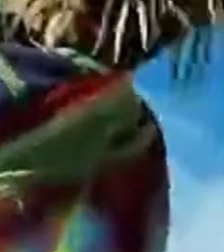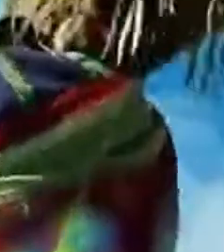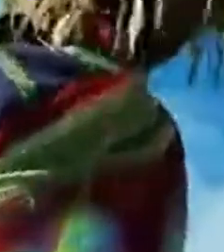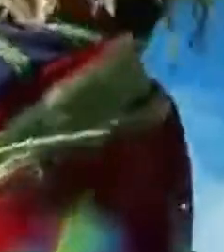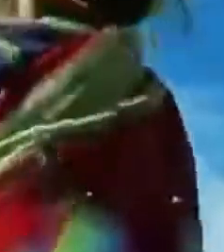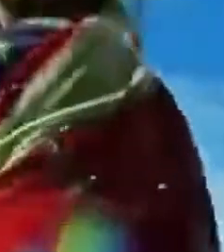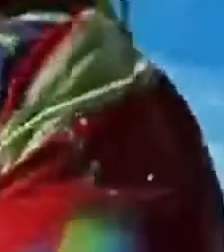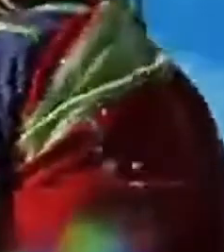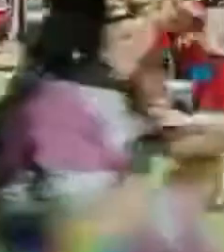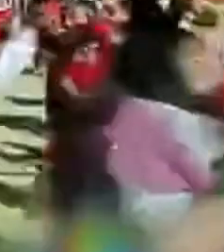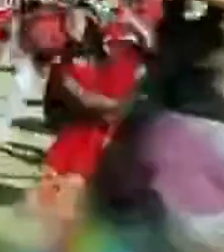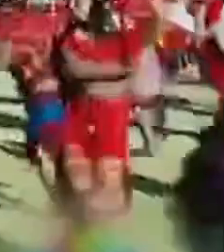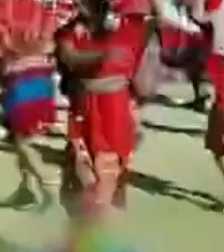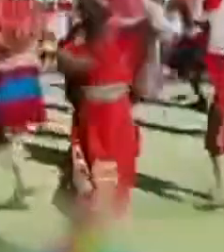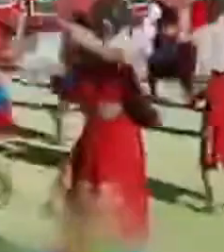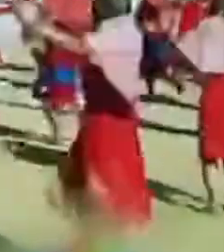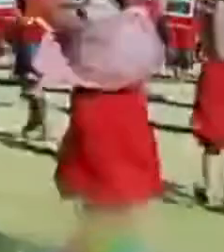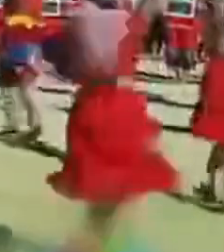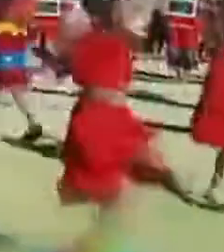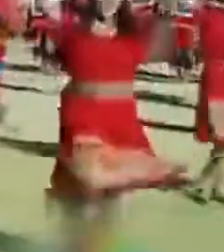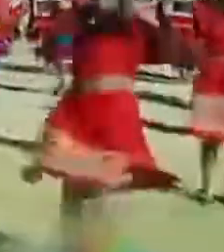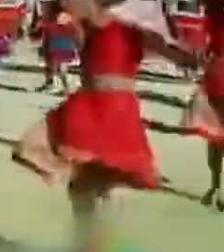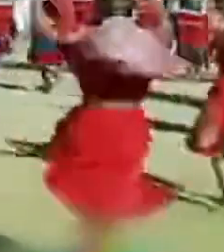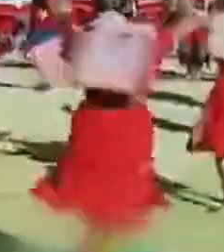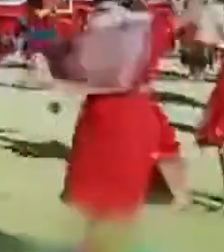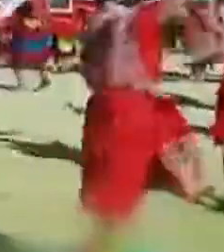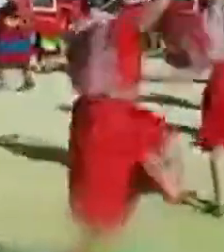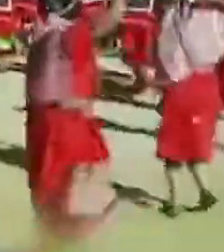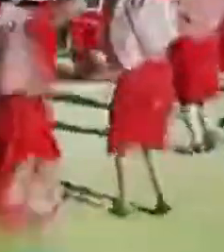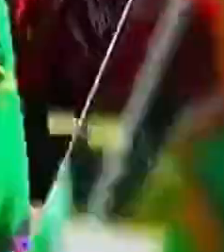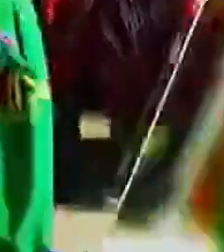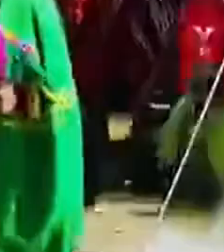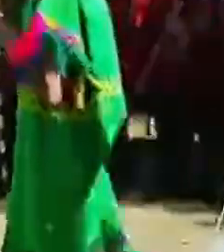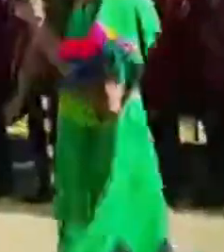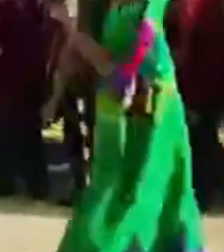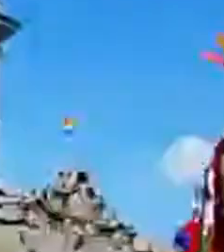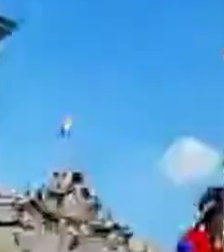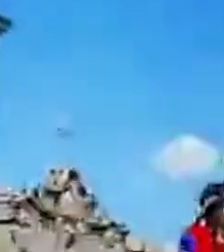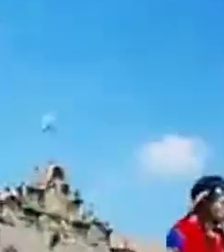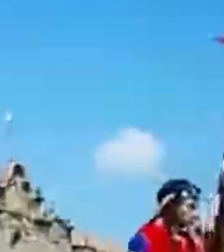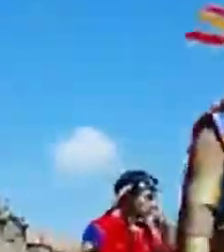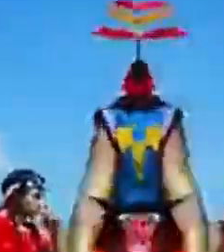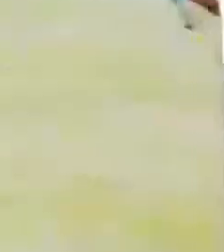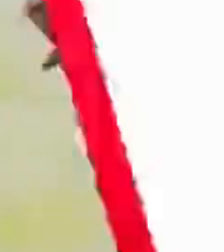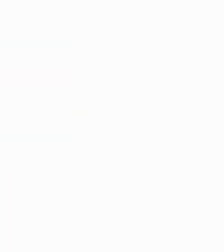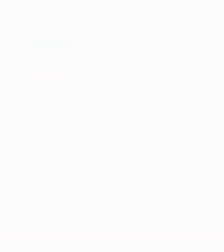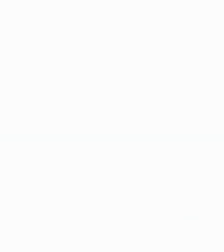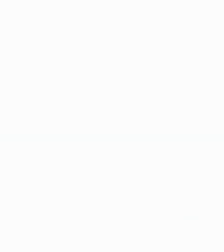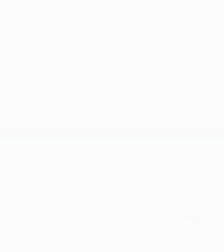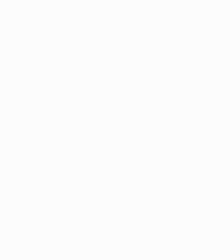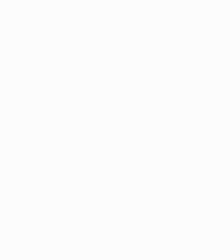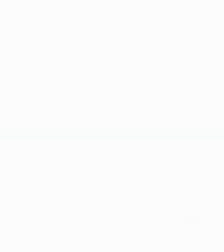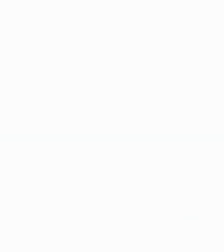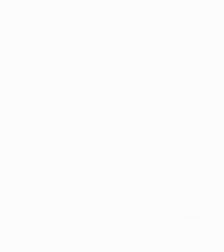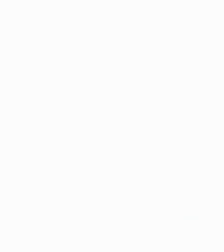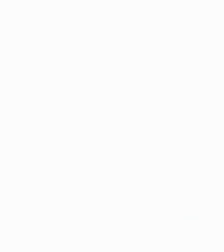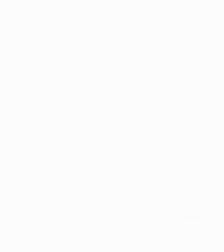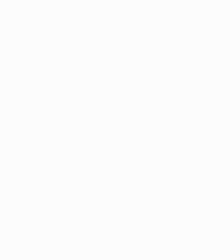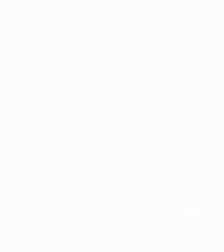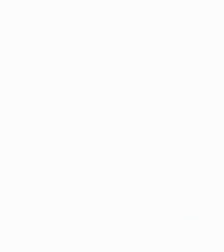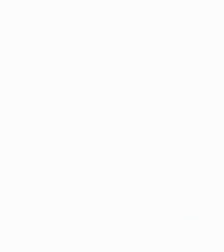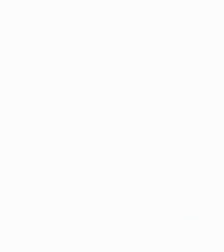el jueves 24 desde las 11 de la mañana, en exclusiva por TV Perú, la señal televisiva del IRTP.